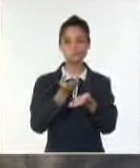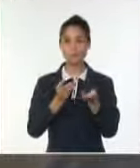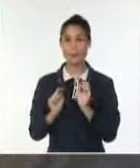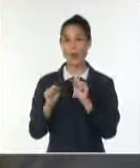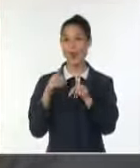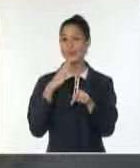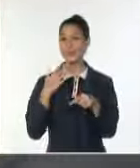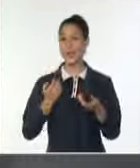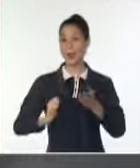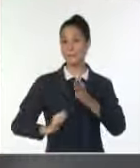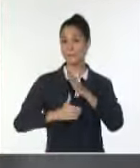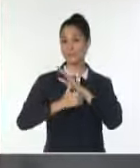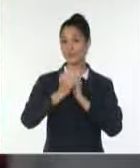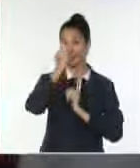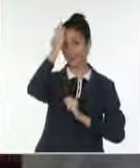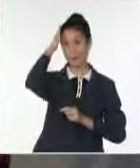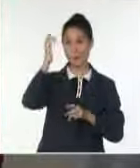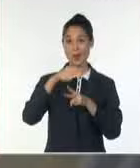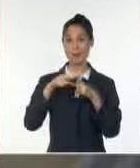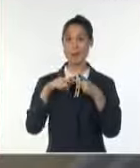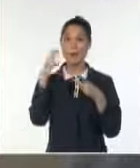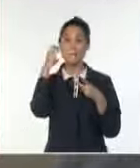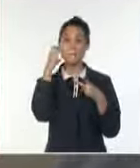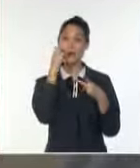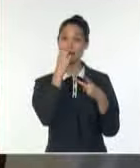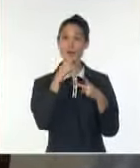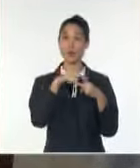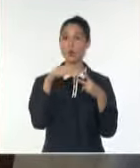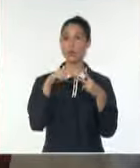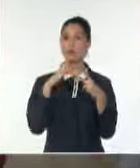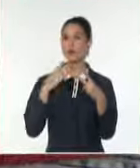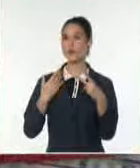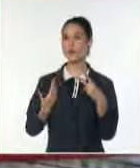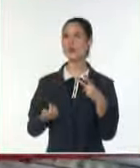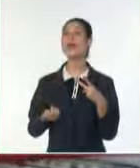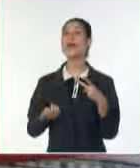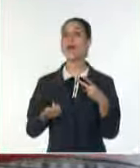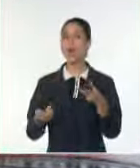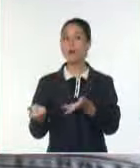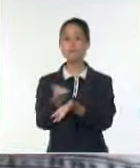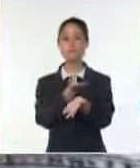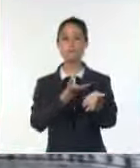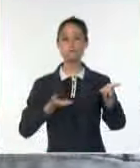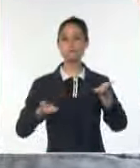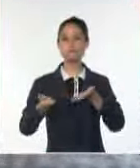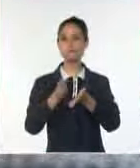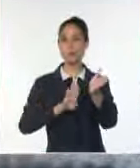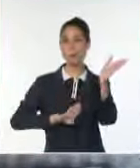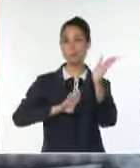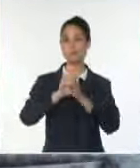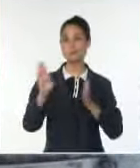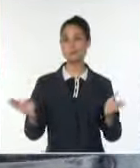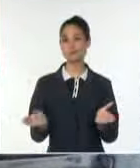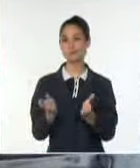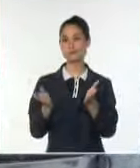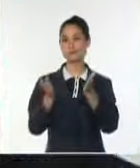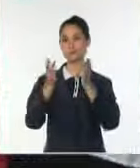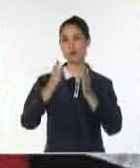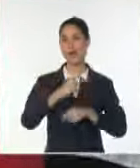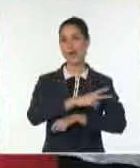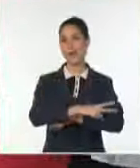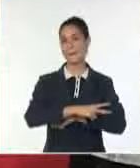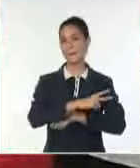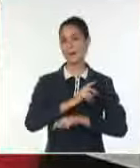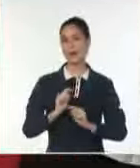presidente cubano y el Primer Ministro se interesaron también por las posibilidades de crecimiento a corto y mediano plazo a la vez que los